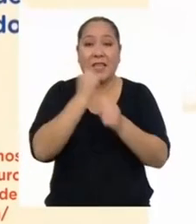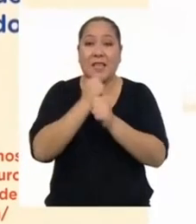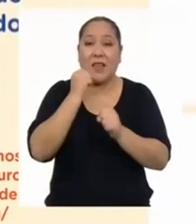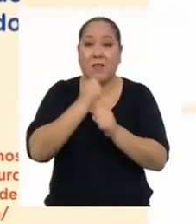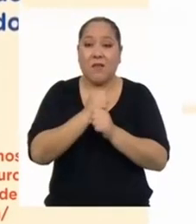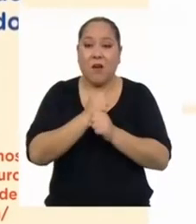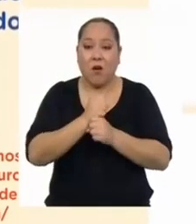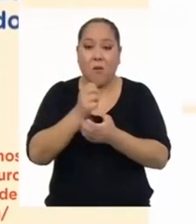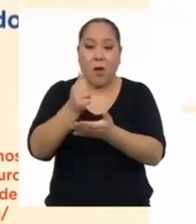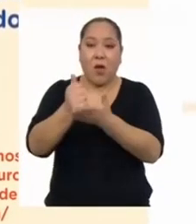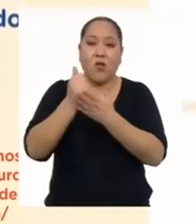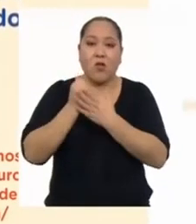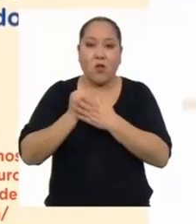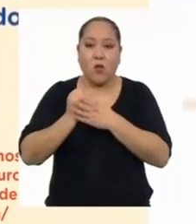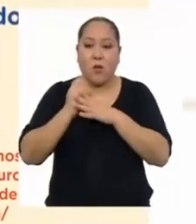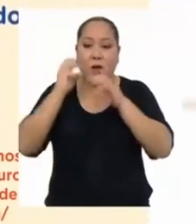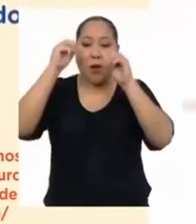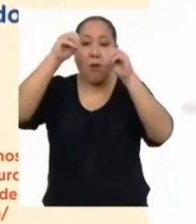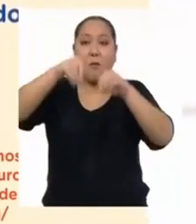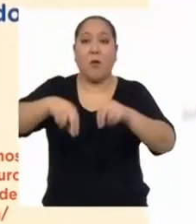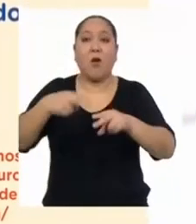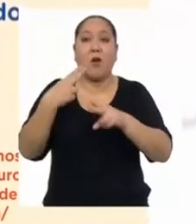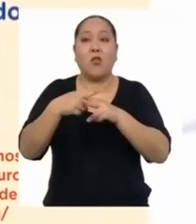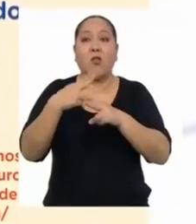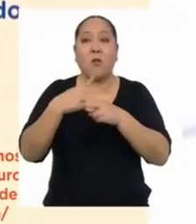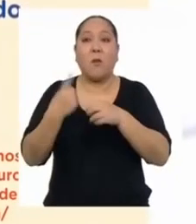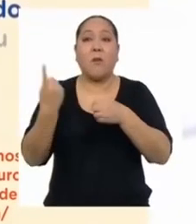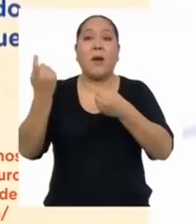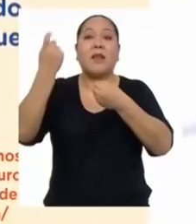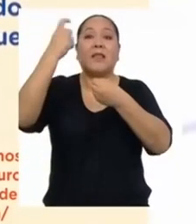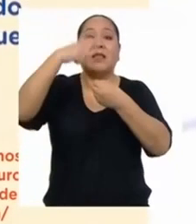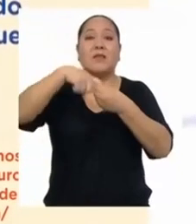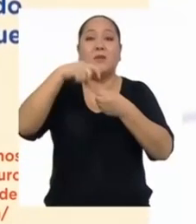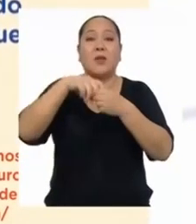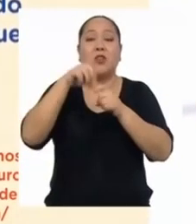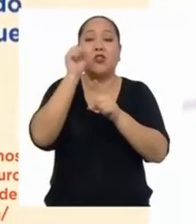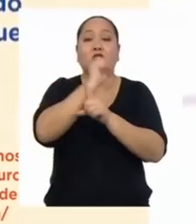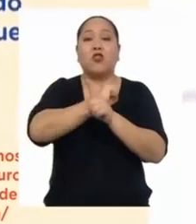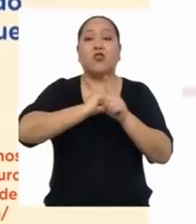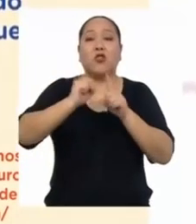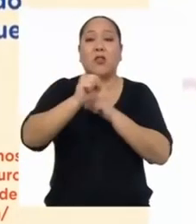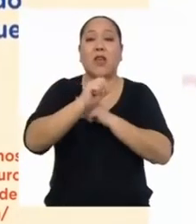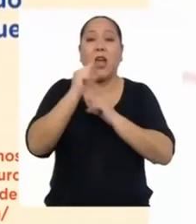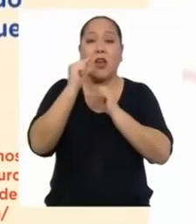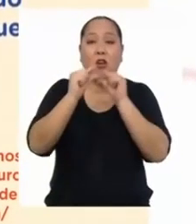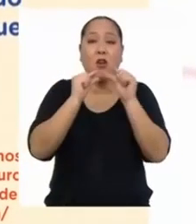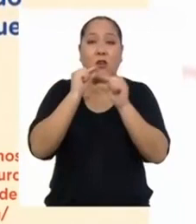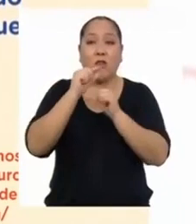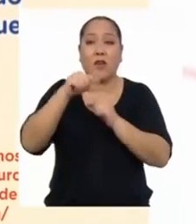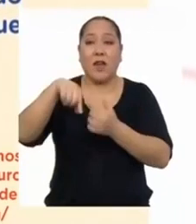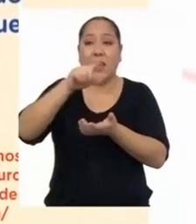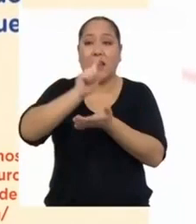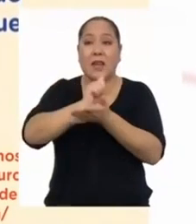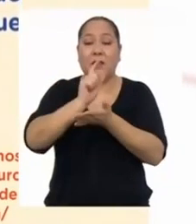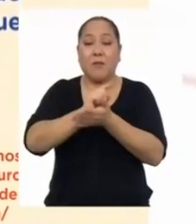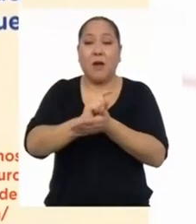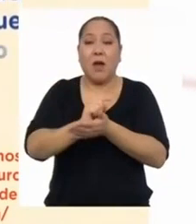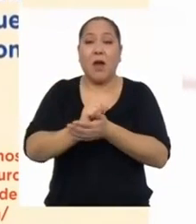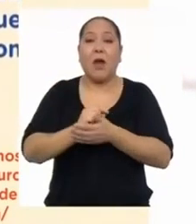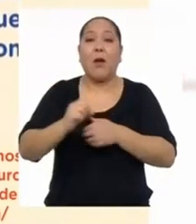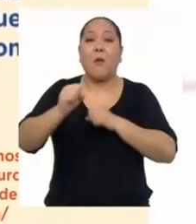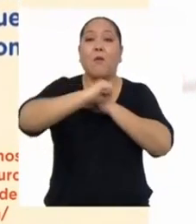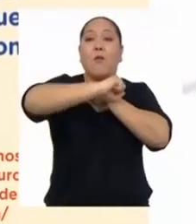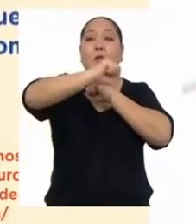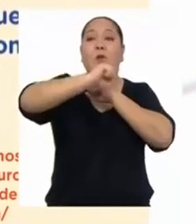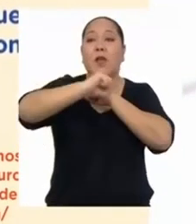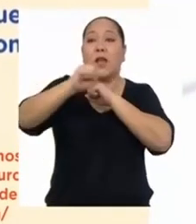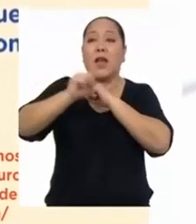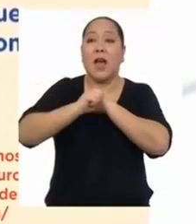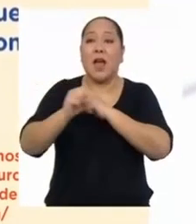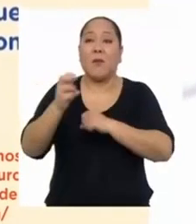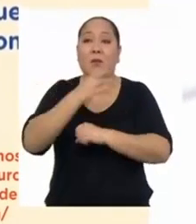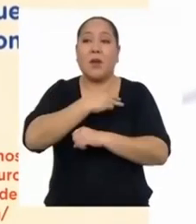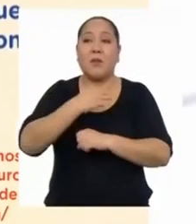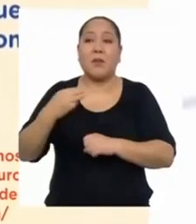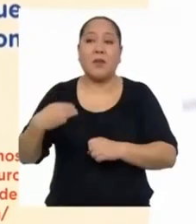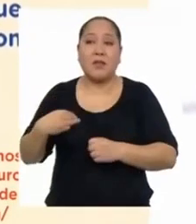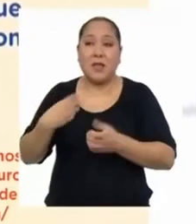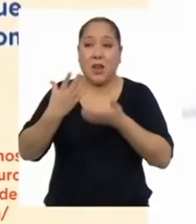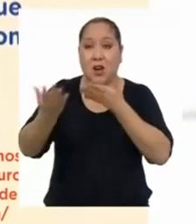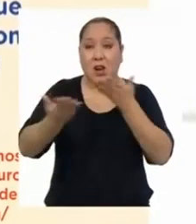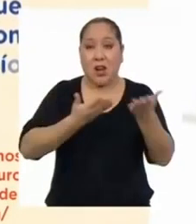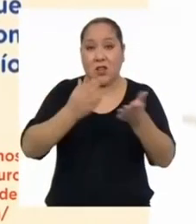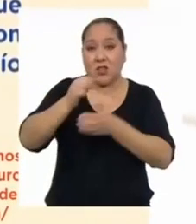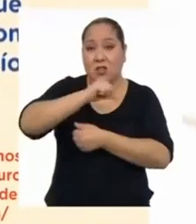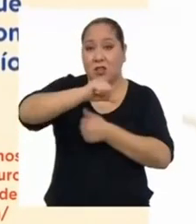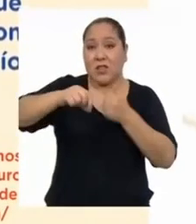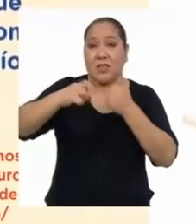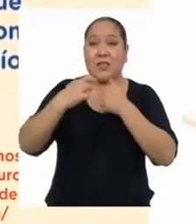ser nombrado miembro activo de la Sociedad Geográfica de Lima. Fue publicada por el Ministerio de Relaciones Exteriores con motivo del 4º centenario